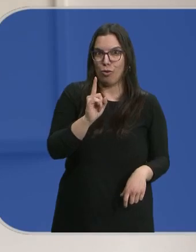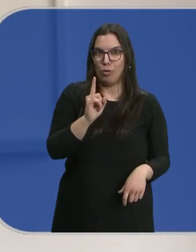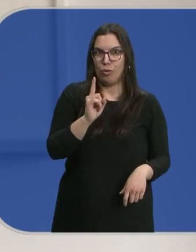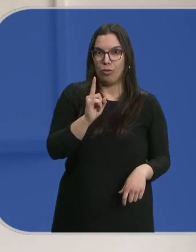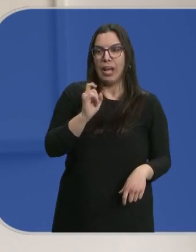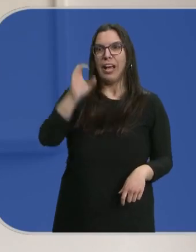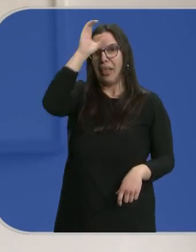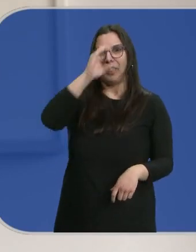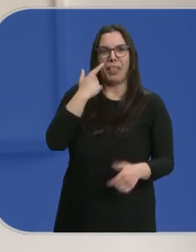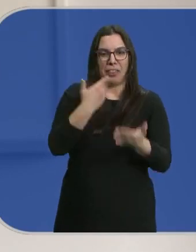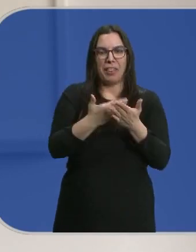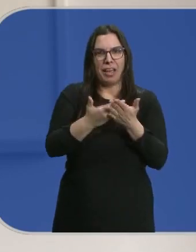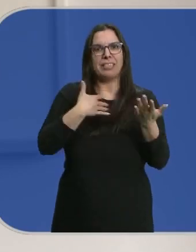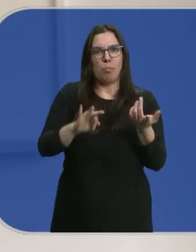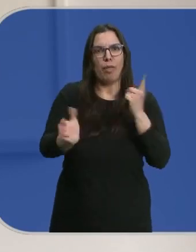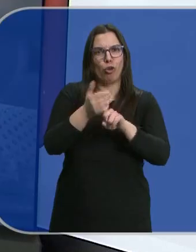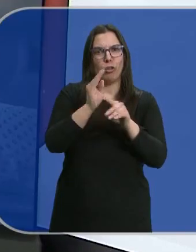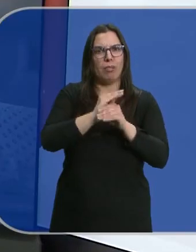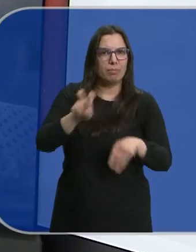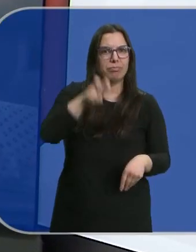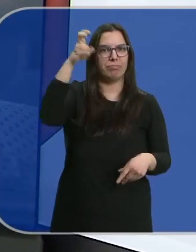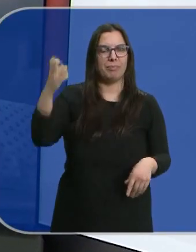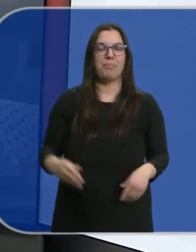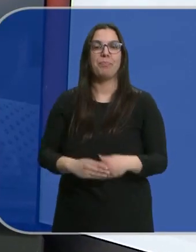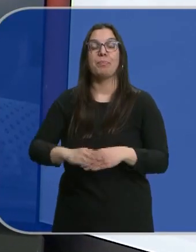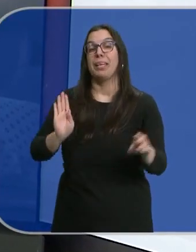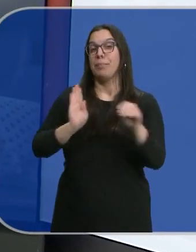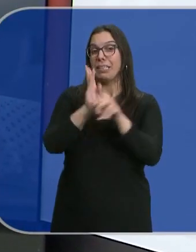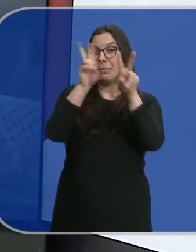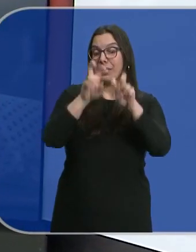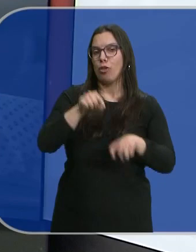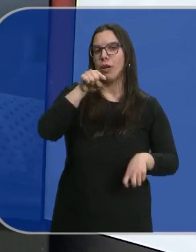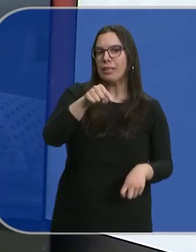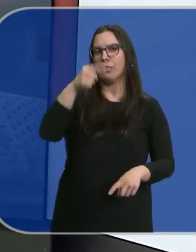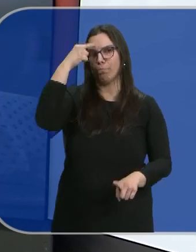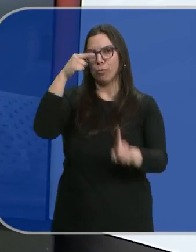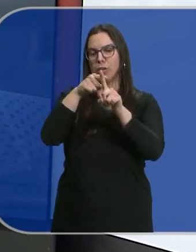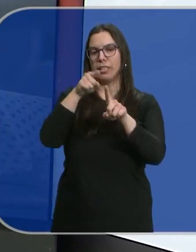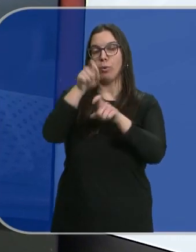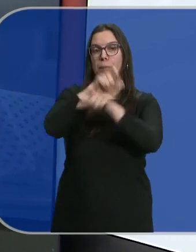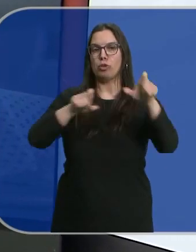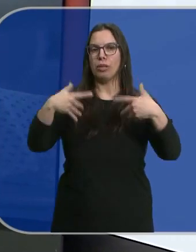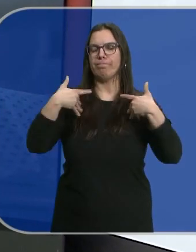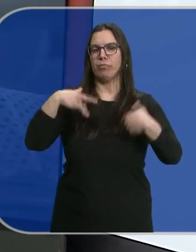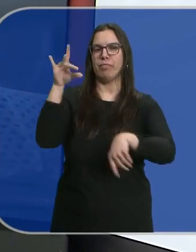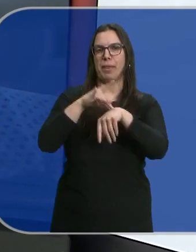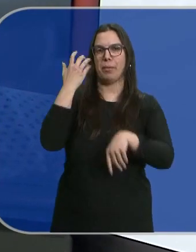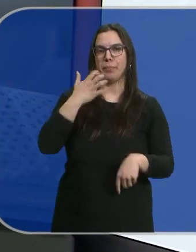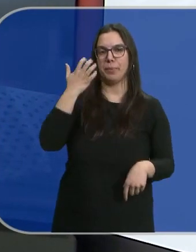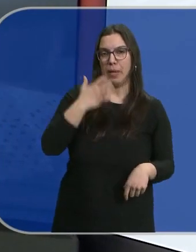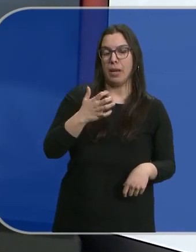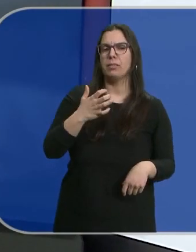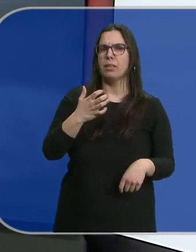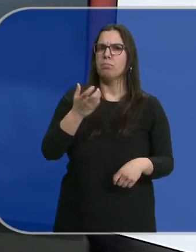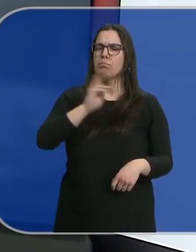está diciendo la ciencia con otros resultados que es posible. Que se invierta en investigación, eso es lo que hoy piden los pacientes con enfermedades raras y